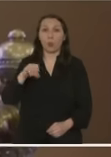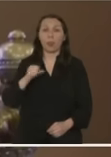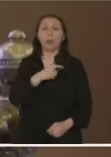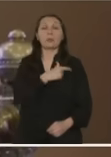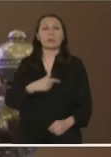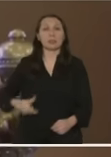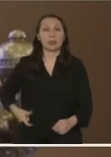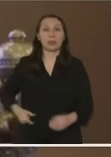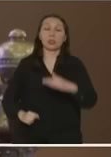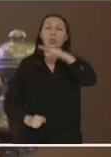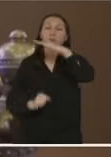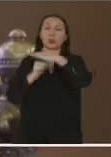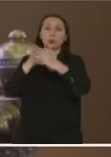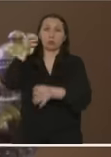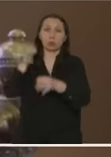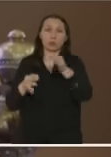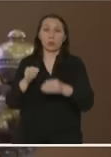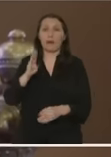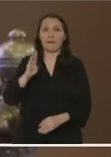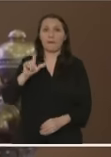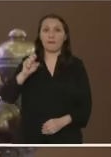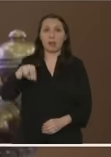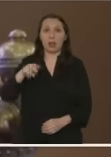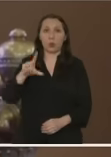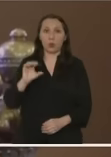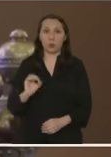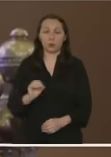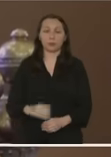y presidente de la Corte Suprema don Ricardo Blanco,